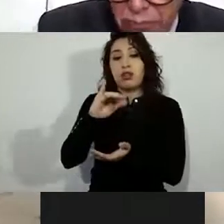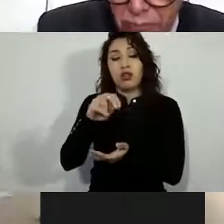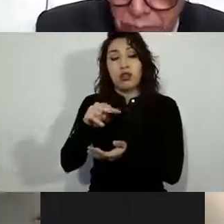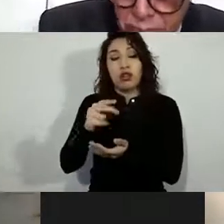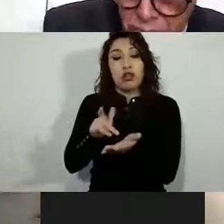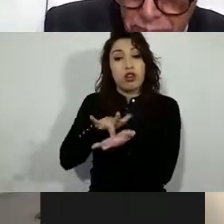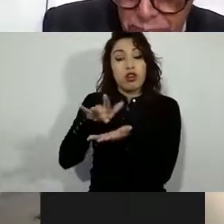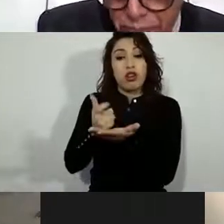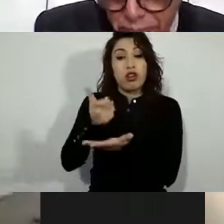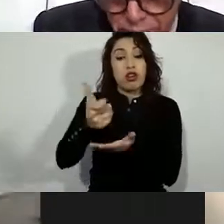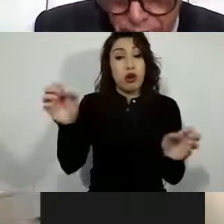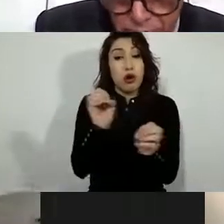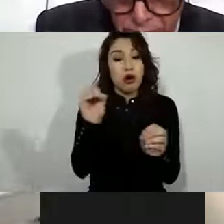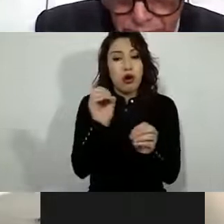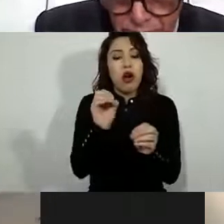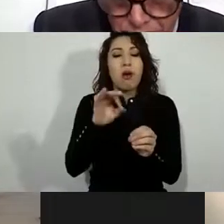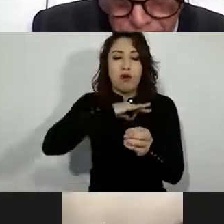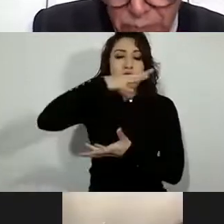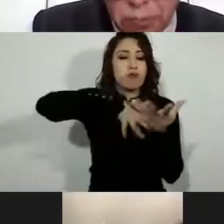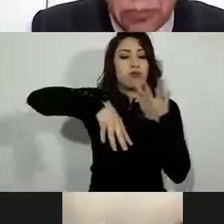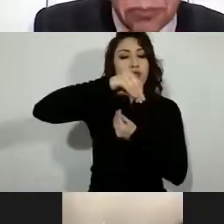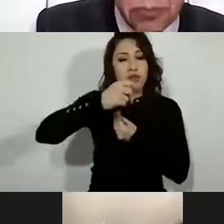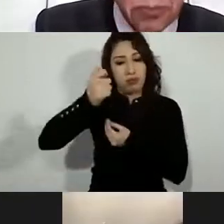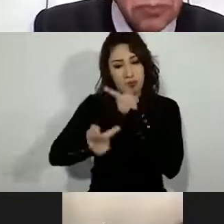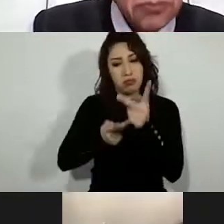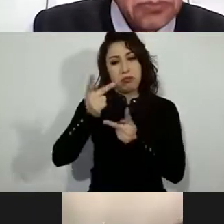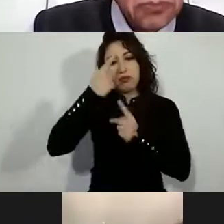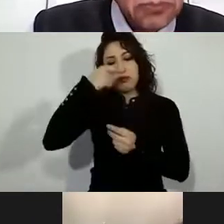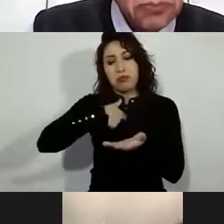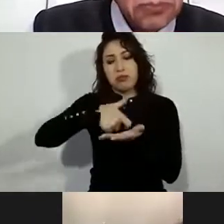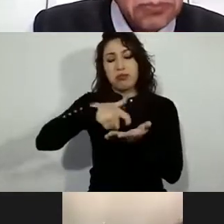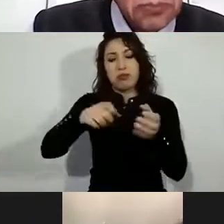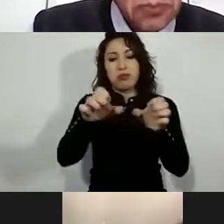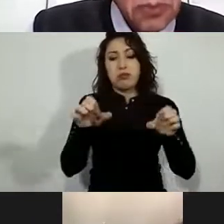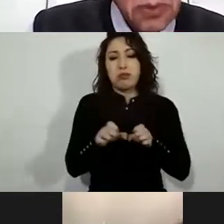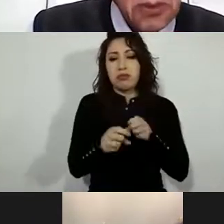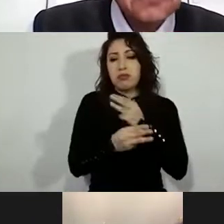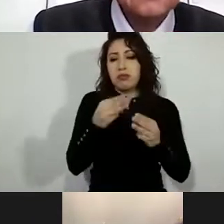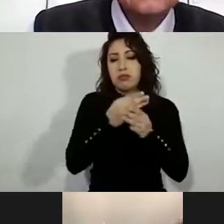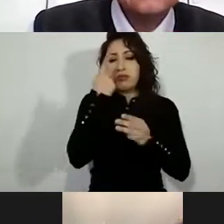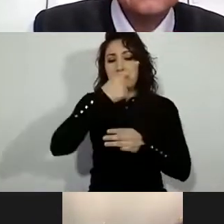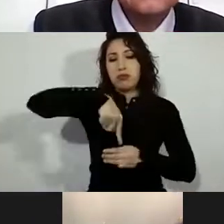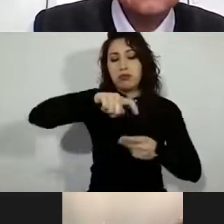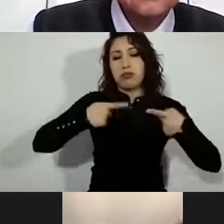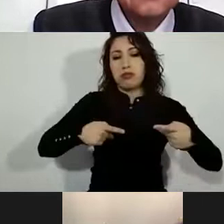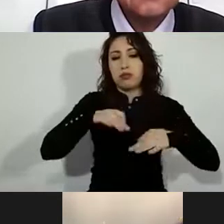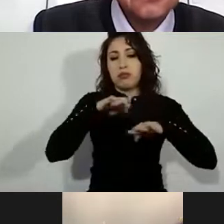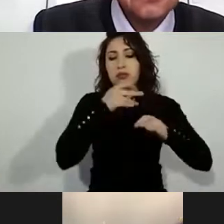de la pandemia. Estamos ahorita, más tarde voy a tener una reunión con el oficial mayor para